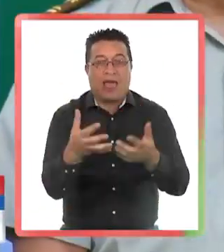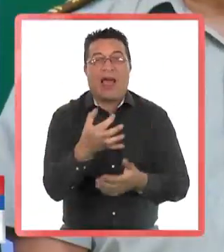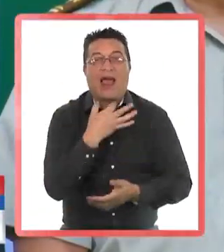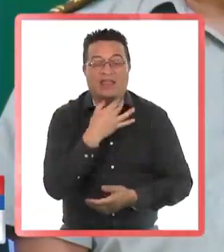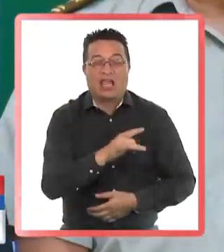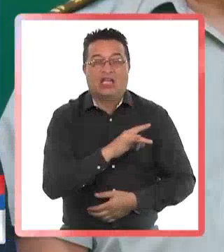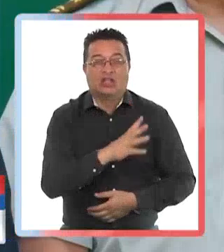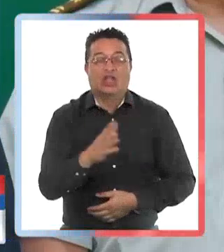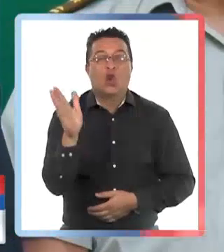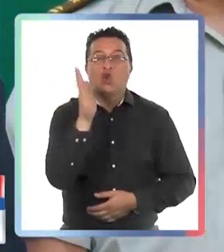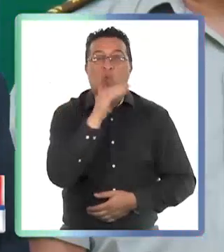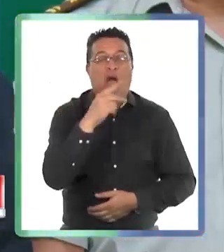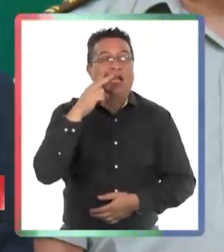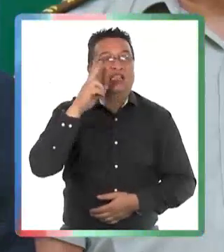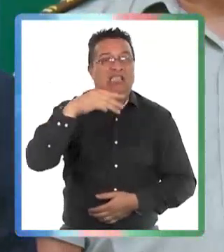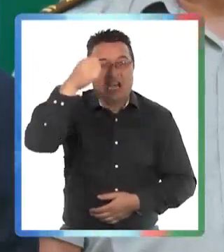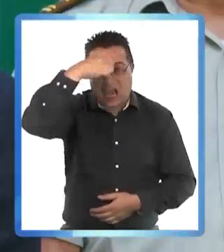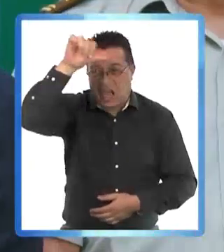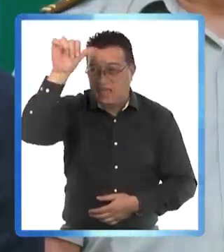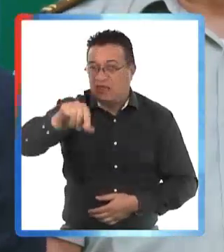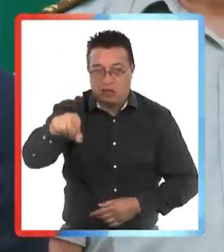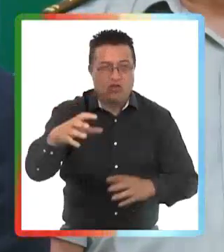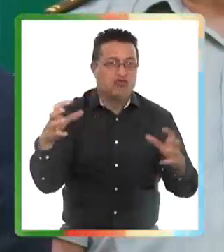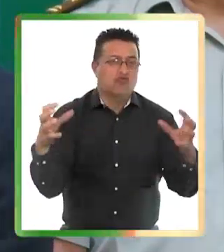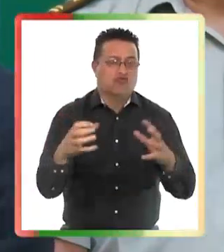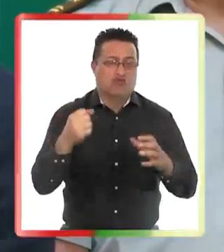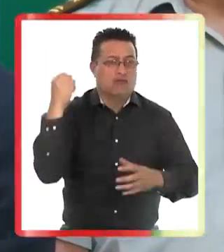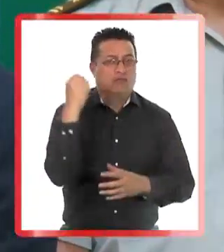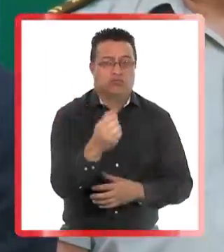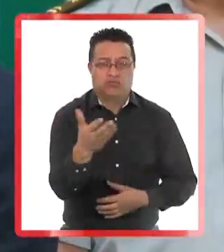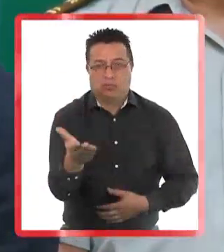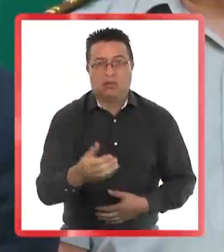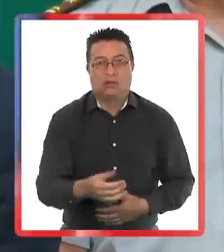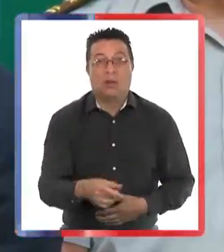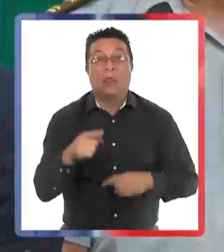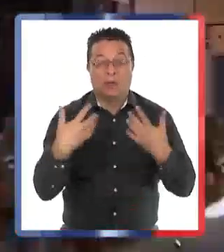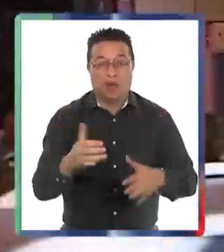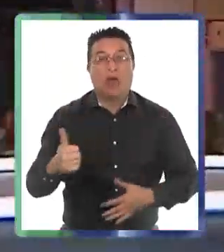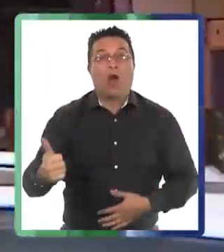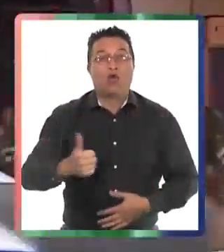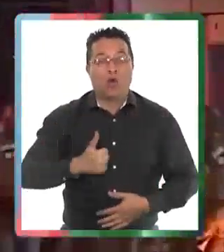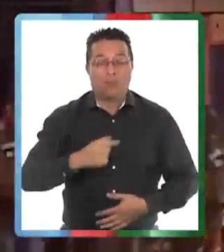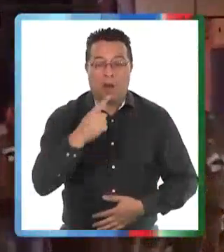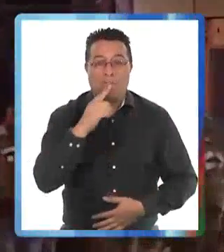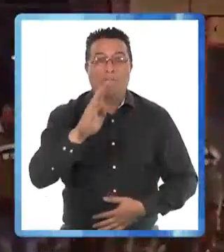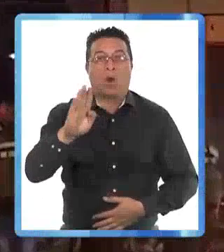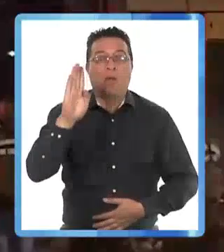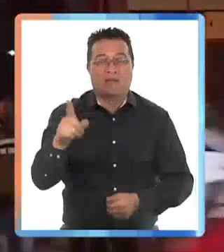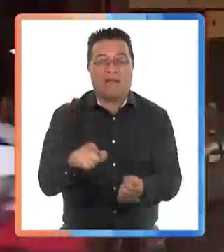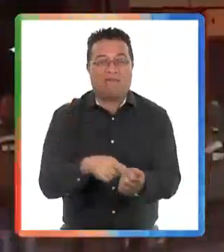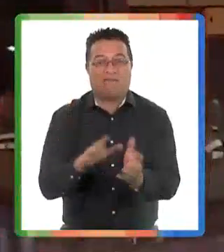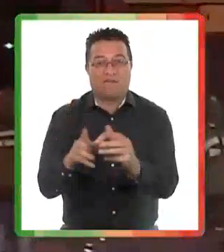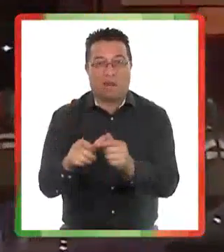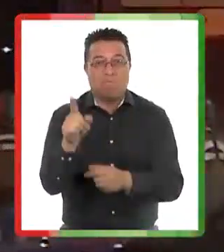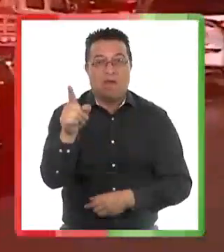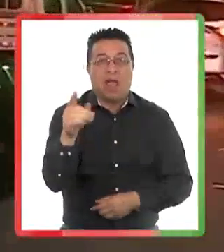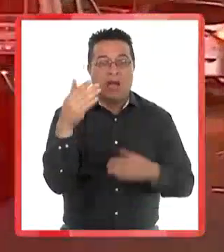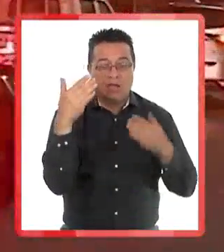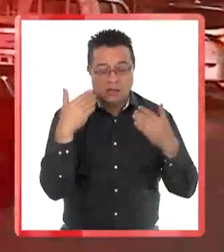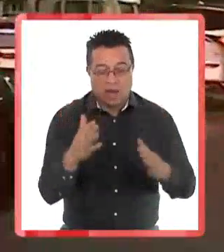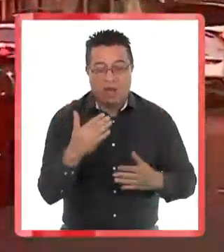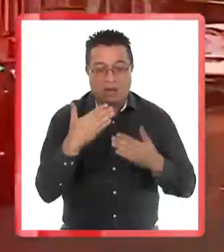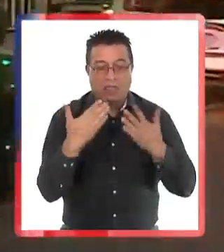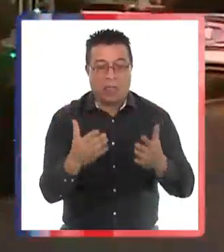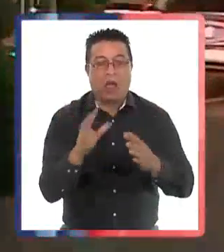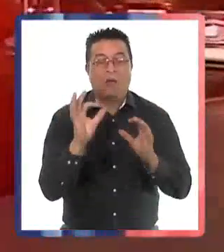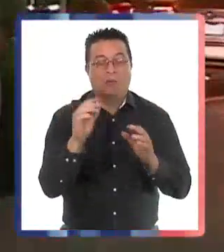la capacidad para garantizarle a Chile que no va a haber impunidad en delitos de esta naturaleza. Hemos cumplido con la promesa